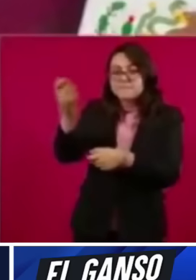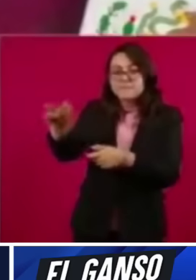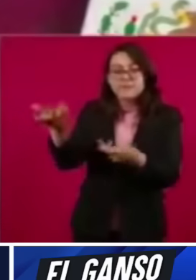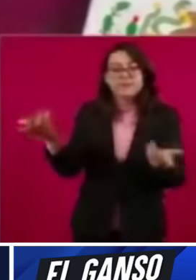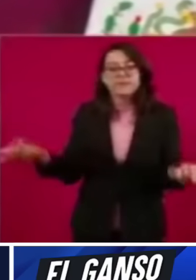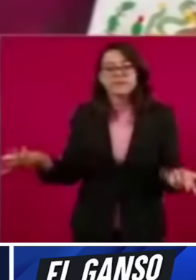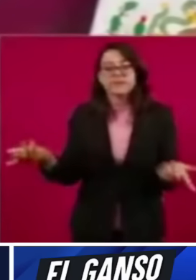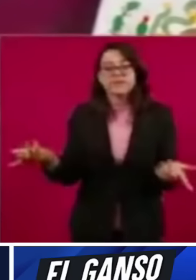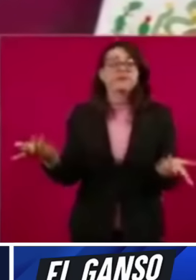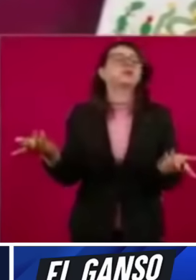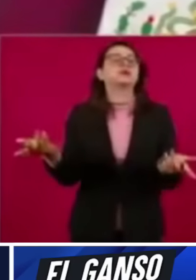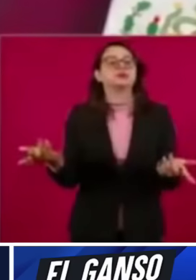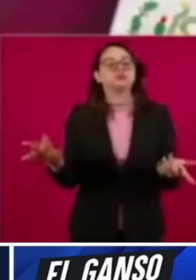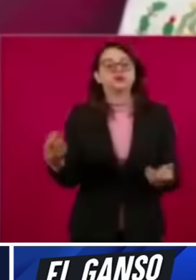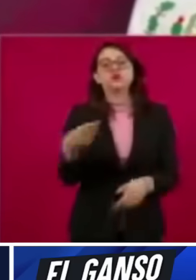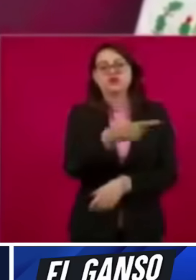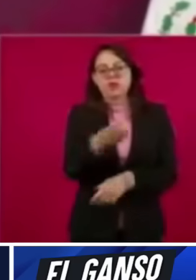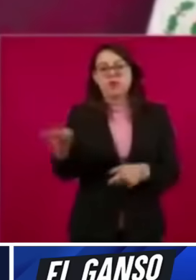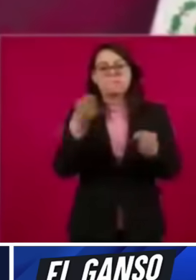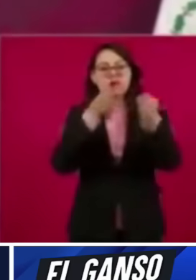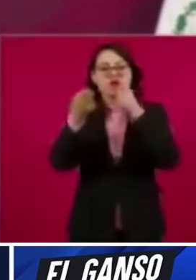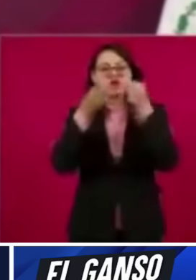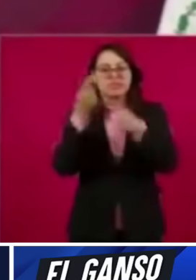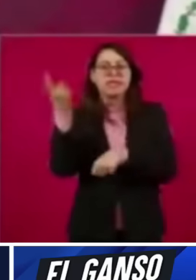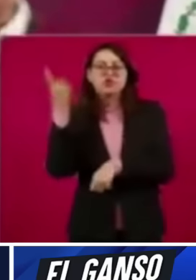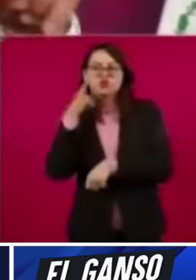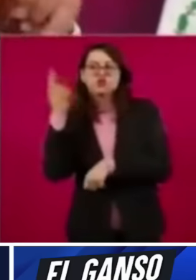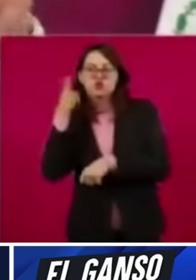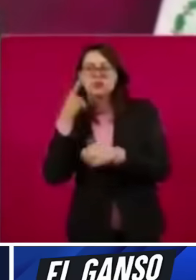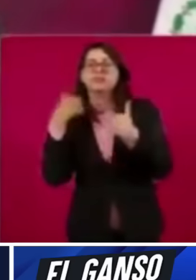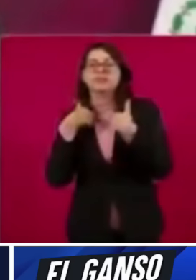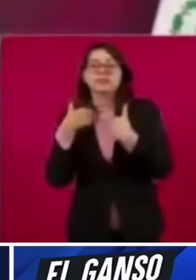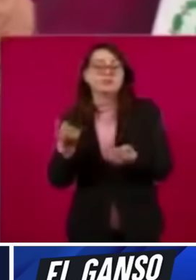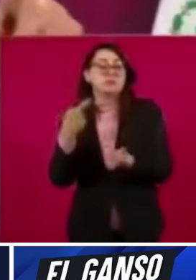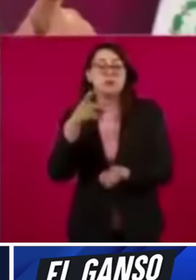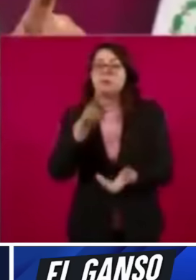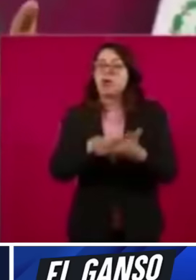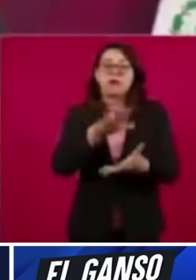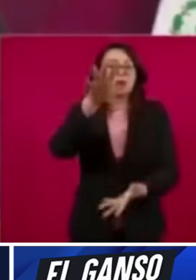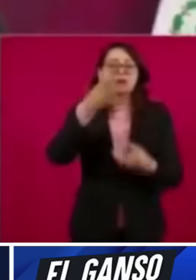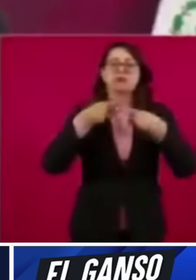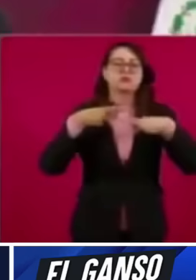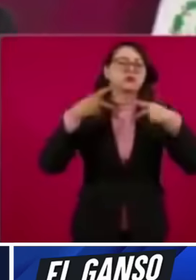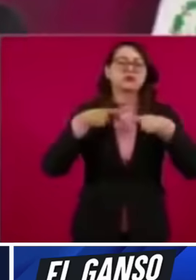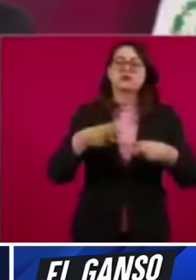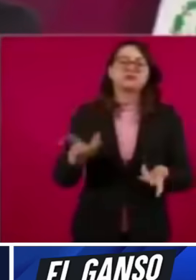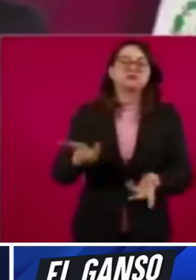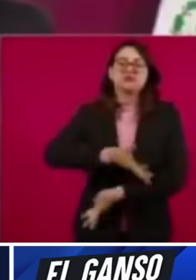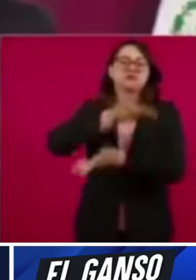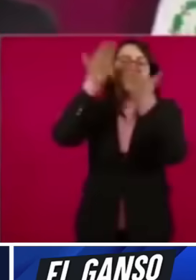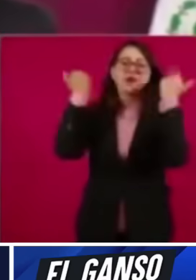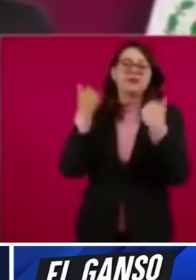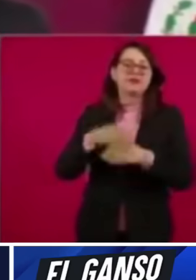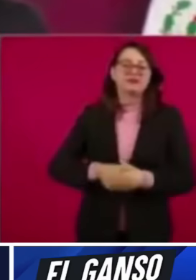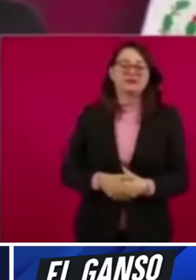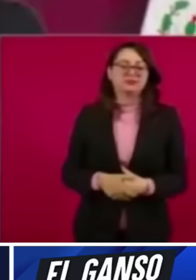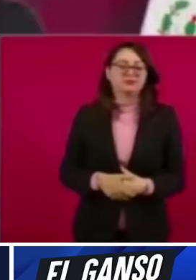Ustedes, porque es su trabajo, ¿no? Pero la mayoría de la gente no se